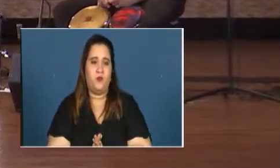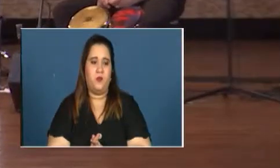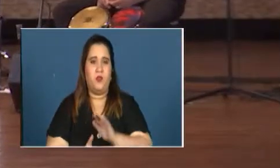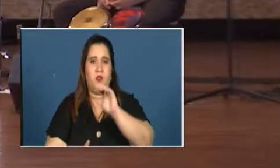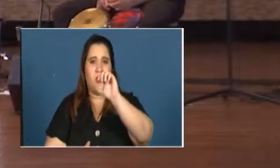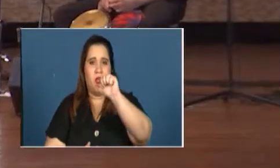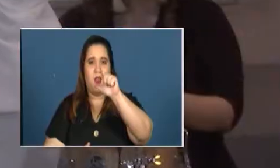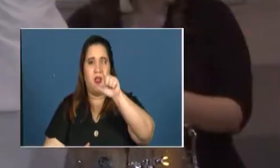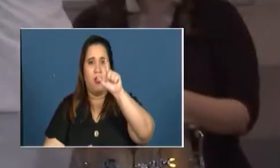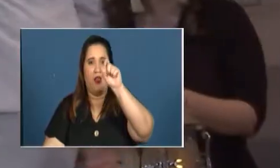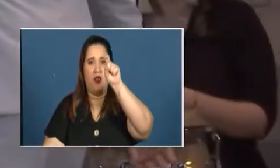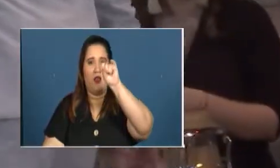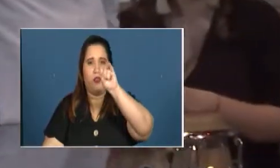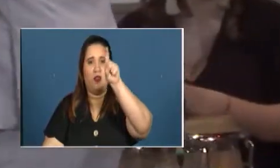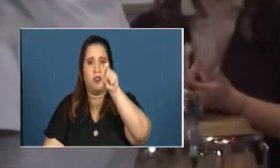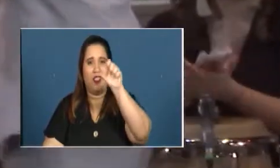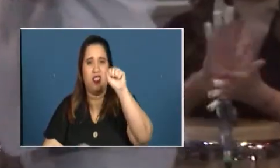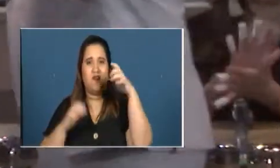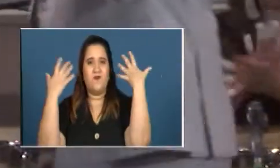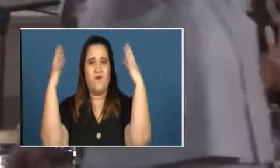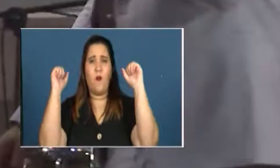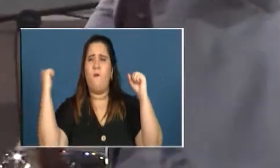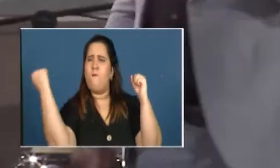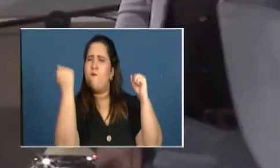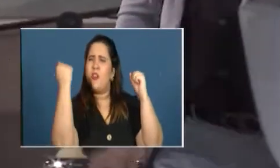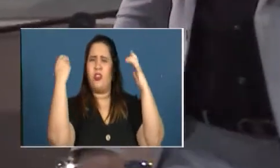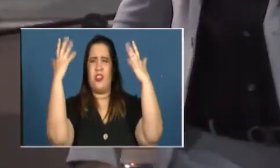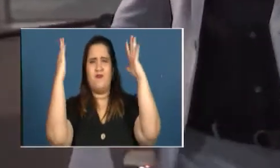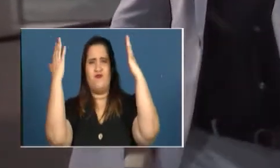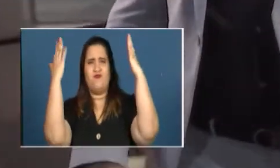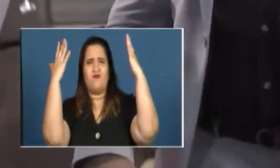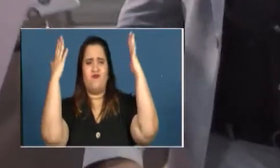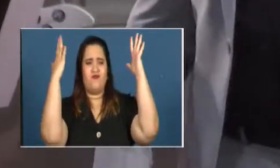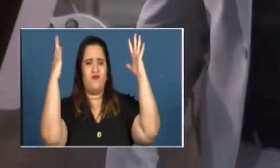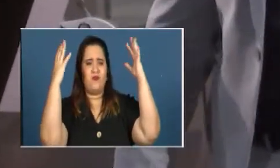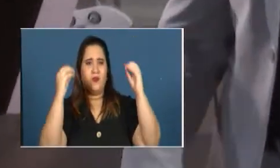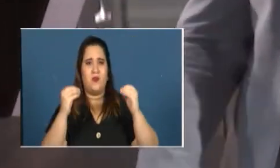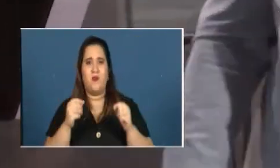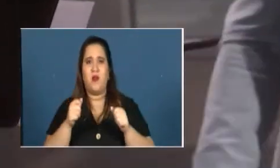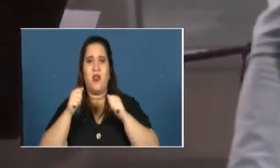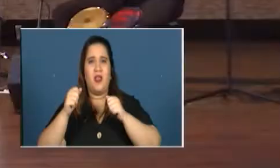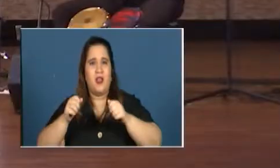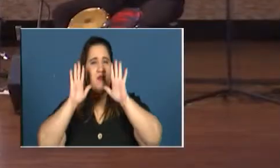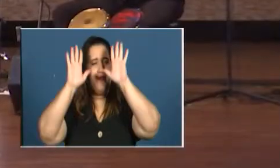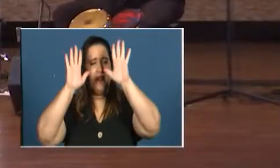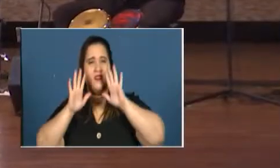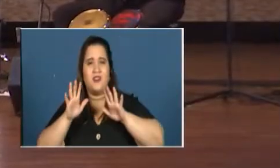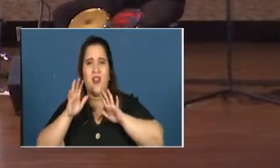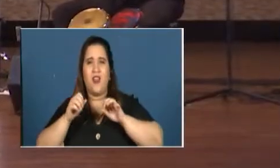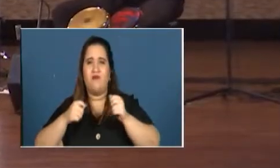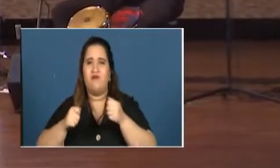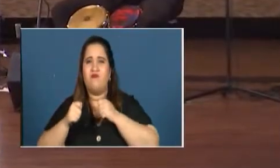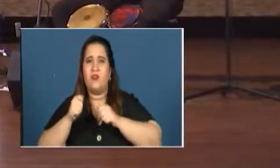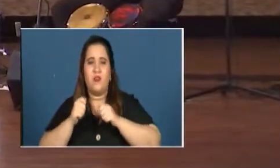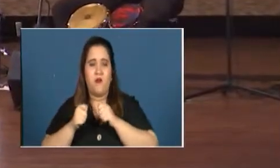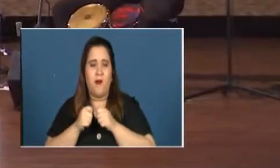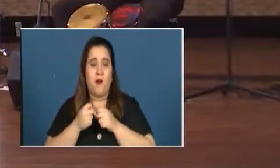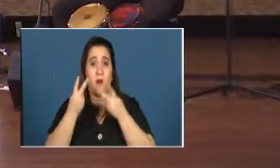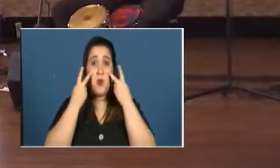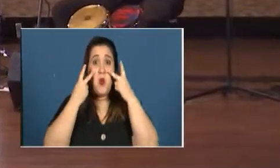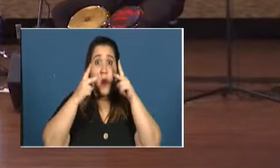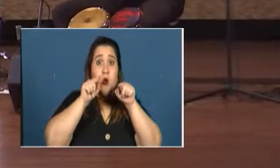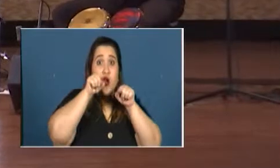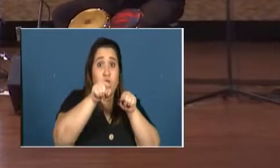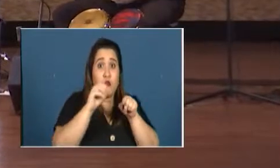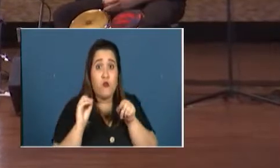Alexis Arango. Venga el aplauso para Alexis Arango. Gran talento. Ahí donde ven este chico que está